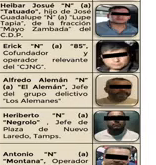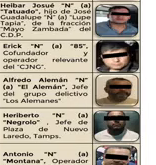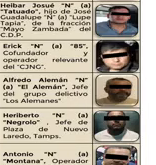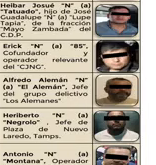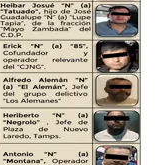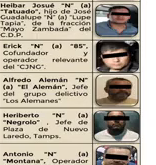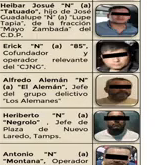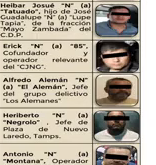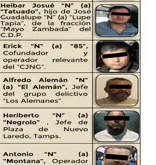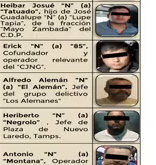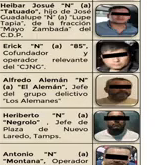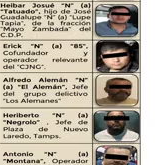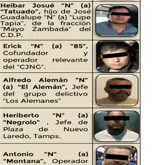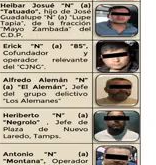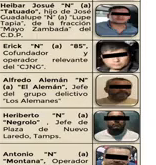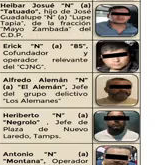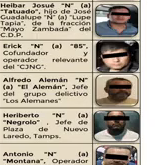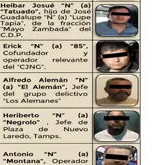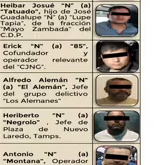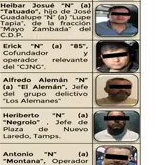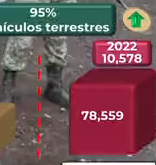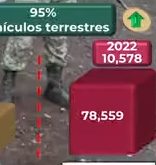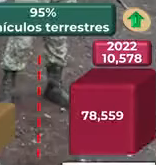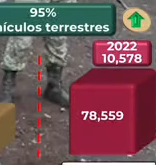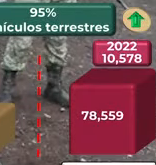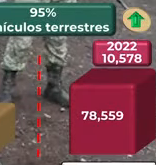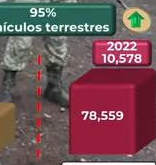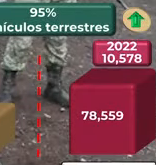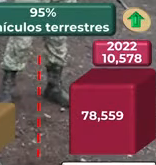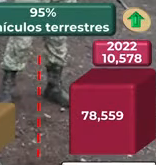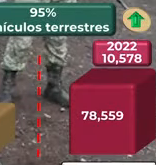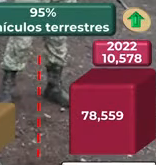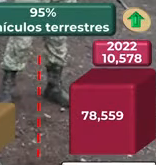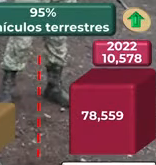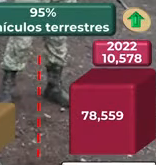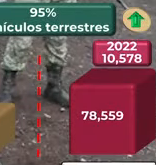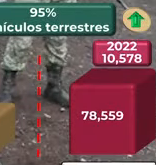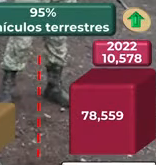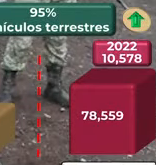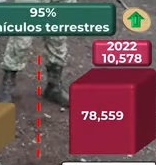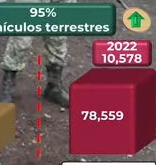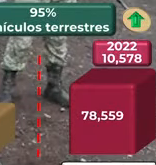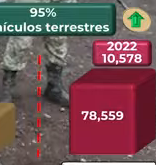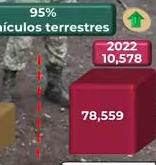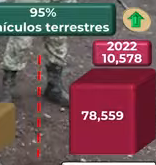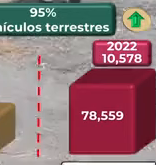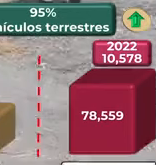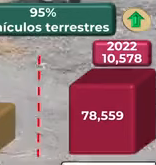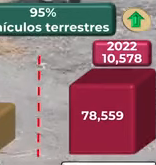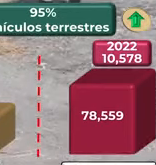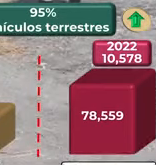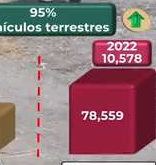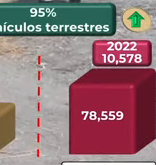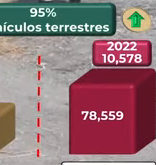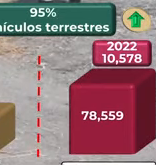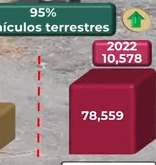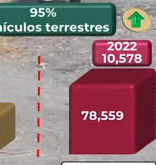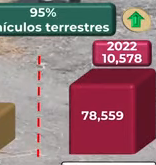organizaciones delictivas, generadoras de violencia. Vehículos terrestres. En el año próximo pasado,